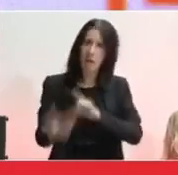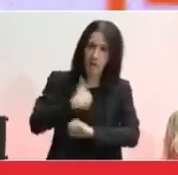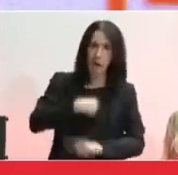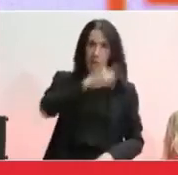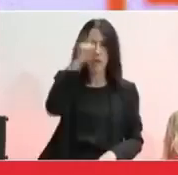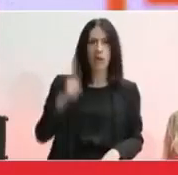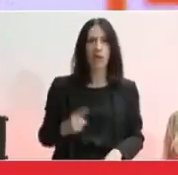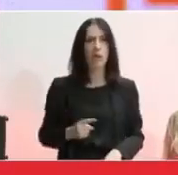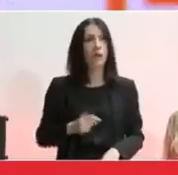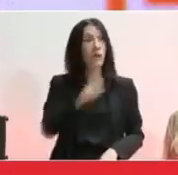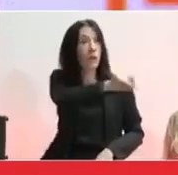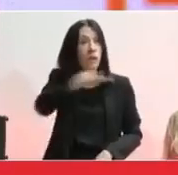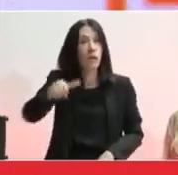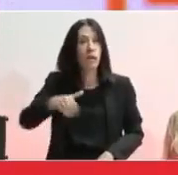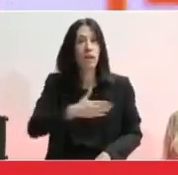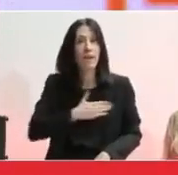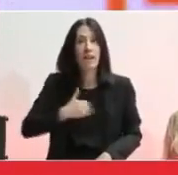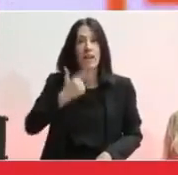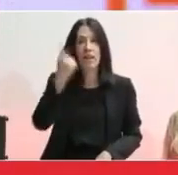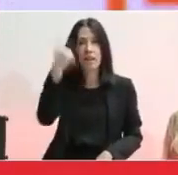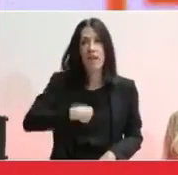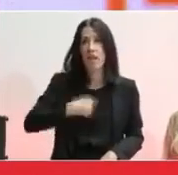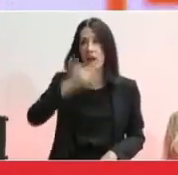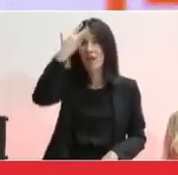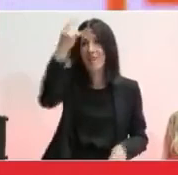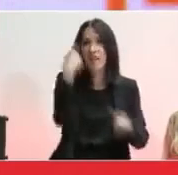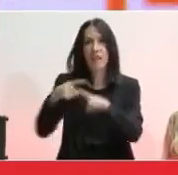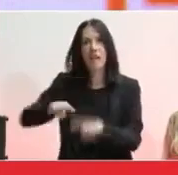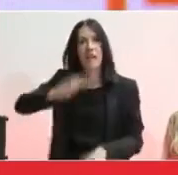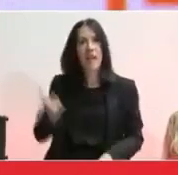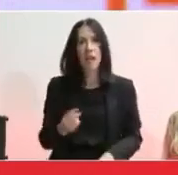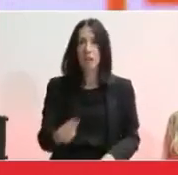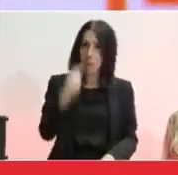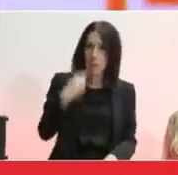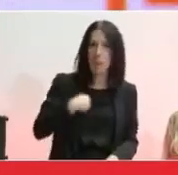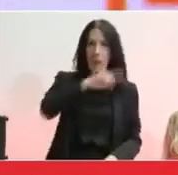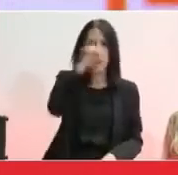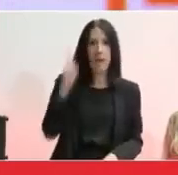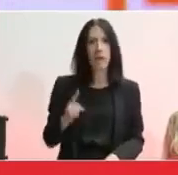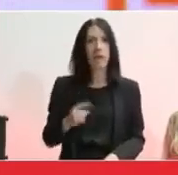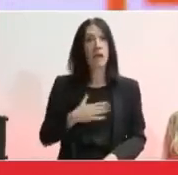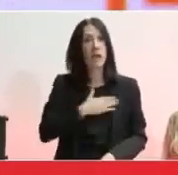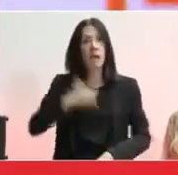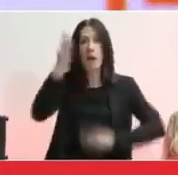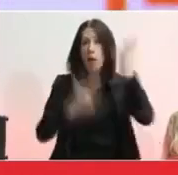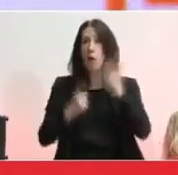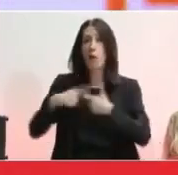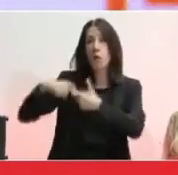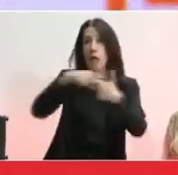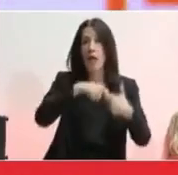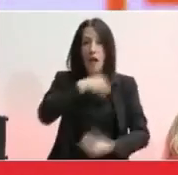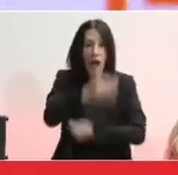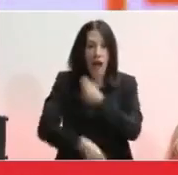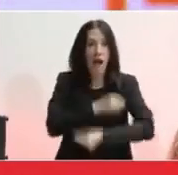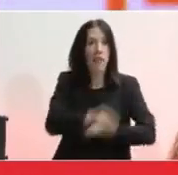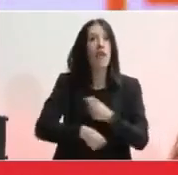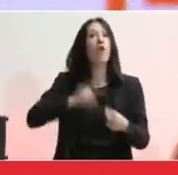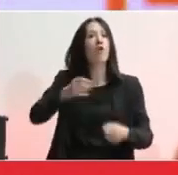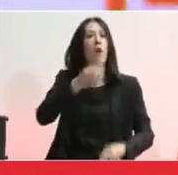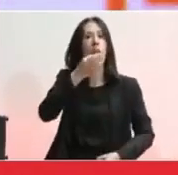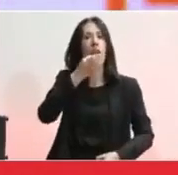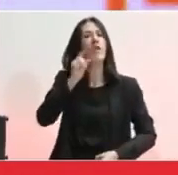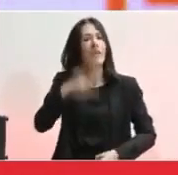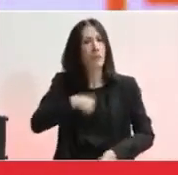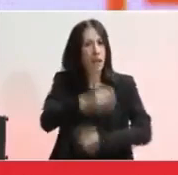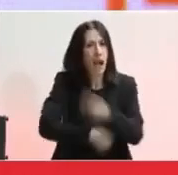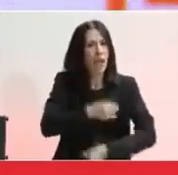saber qué es la pluralidad, que mire a Madrid. Quien quiera medir la solidaridad que se practica y no solo la que se predica,